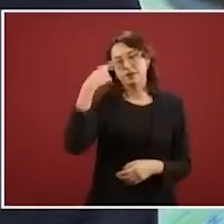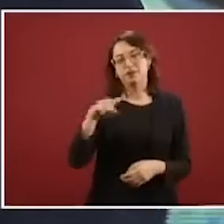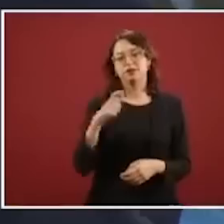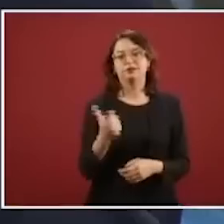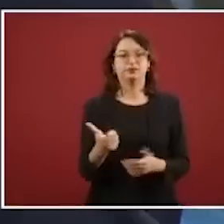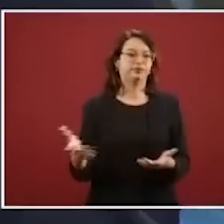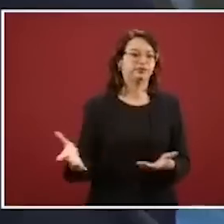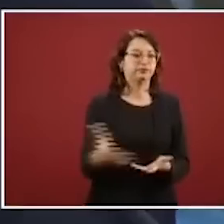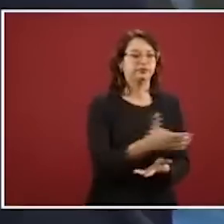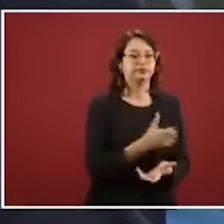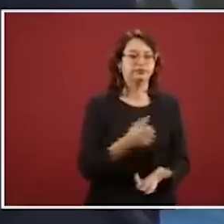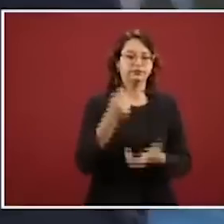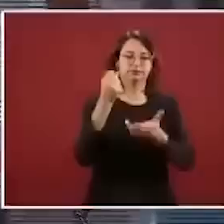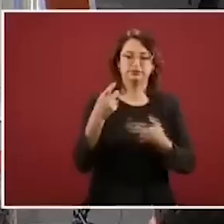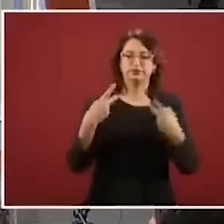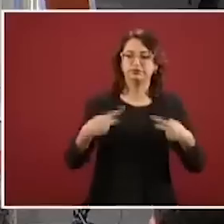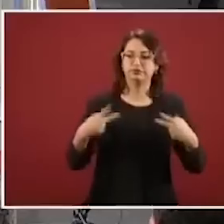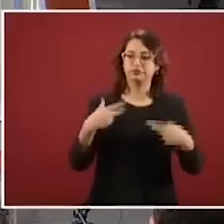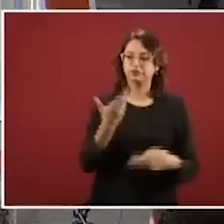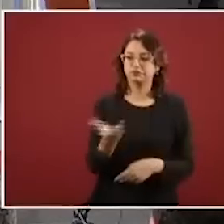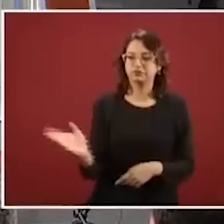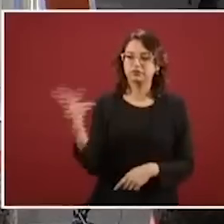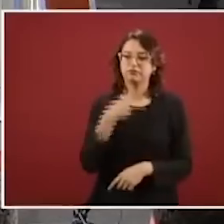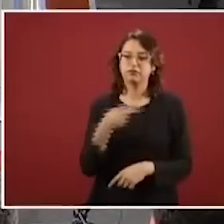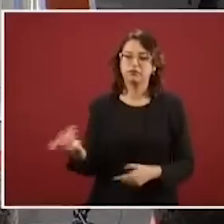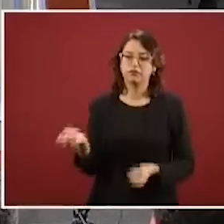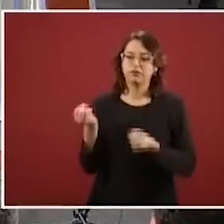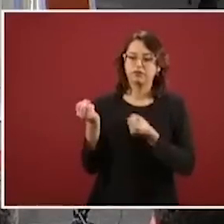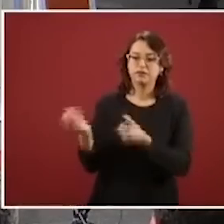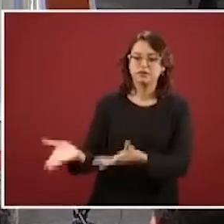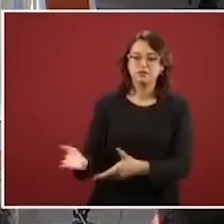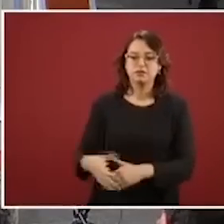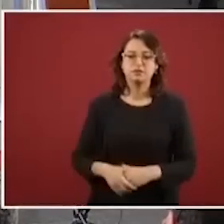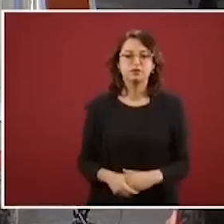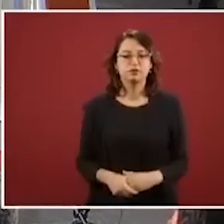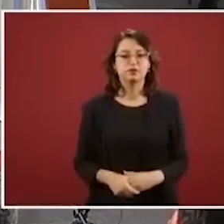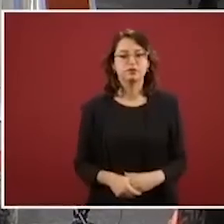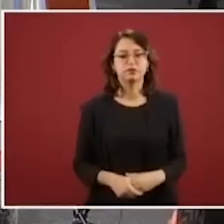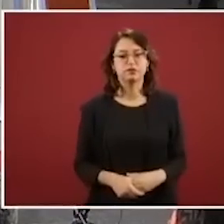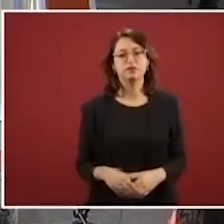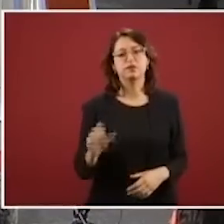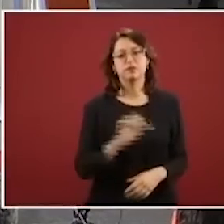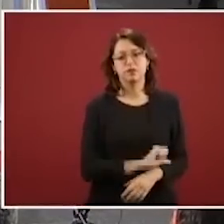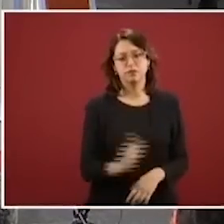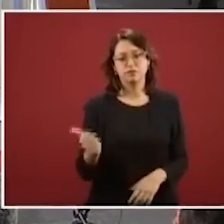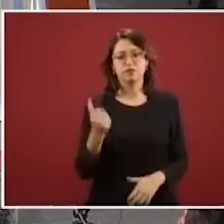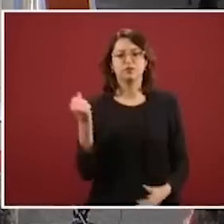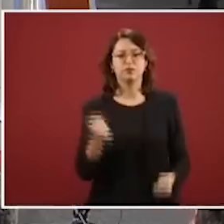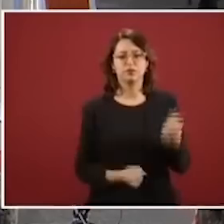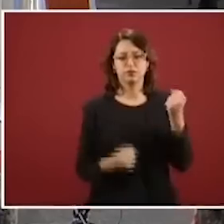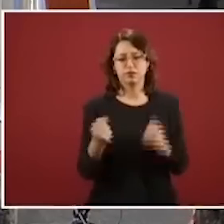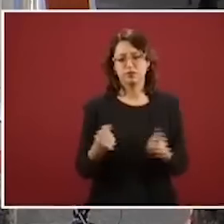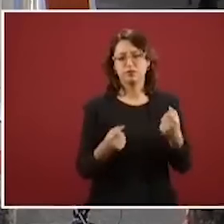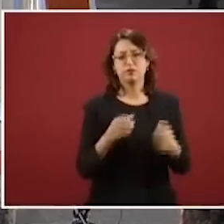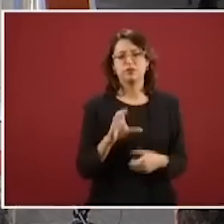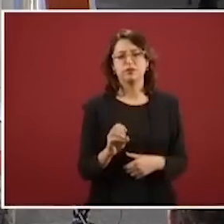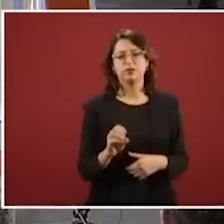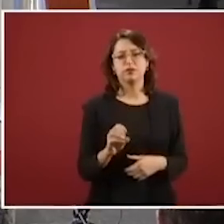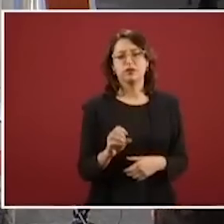recursos se vayan hacia los más desprotegidos. Ahí pueden ver el ejemplo de otro Corvette que empezó por ahí de